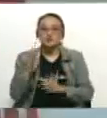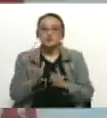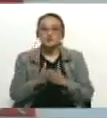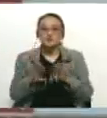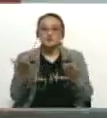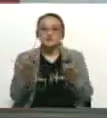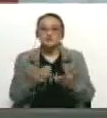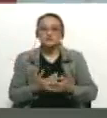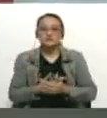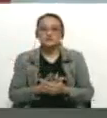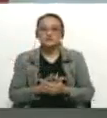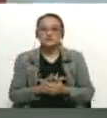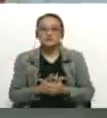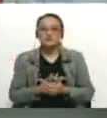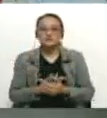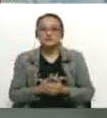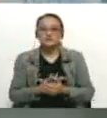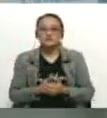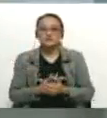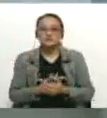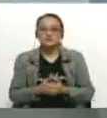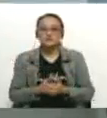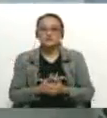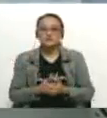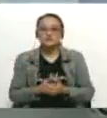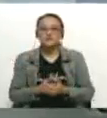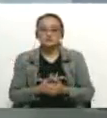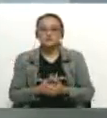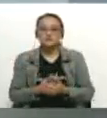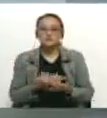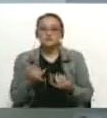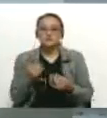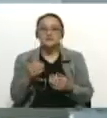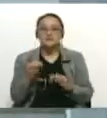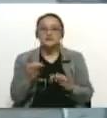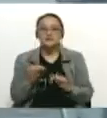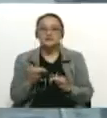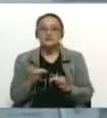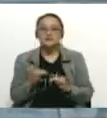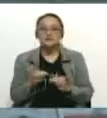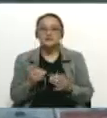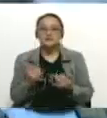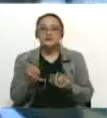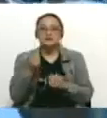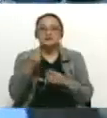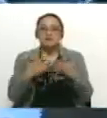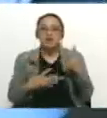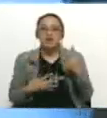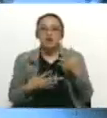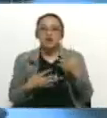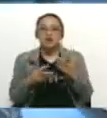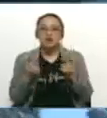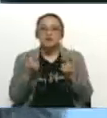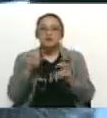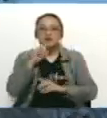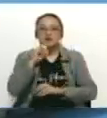a través de la lectura, a través de los poemarios, a través de una gran cantidad de relatos